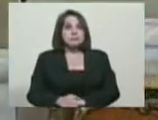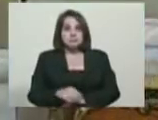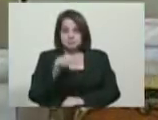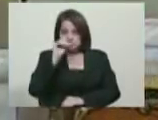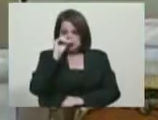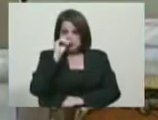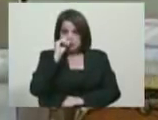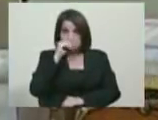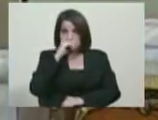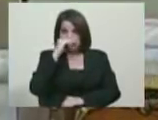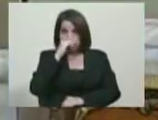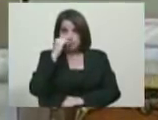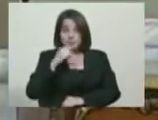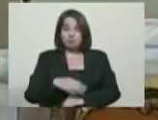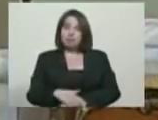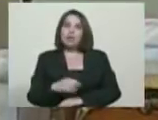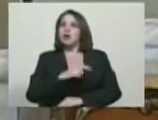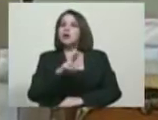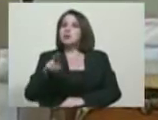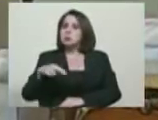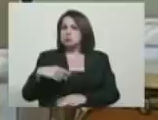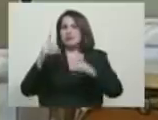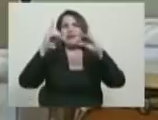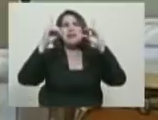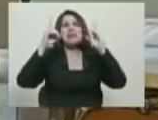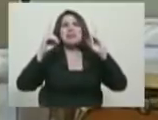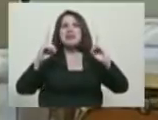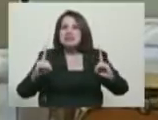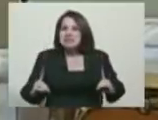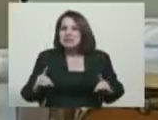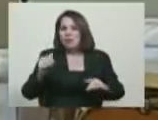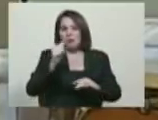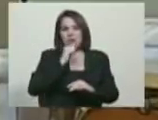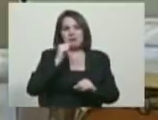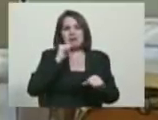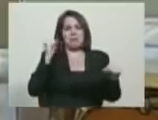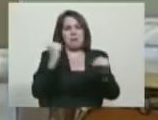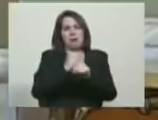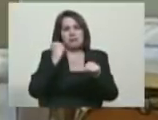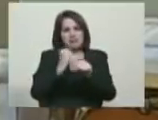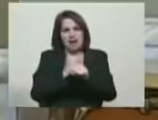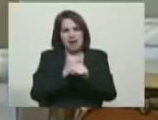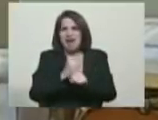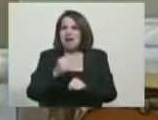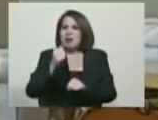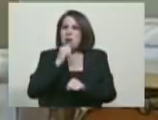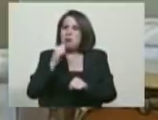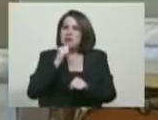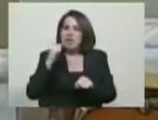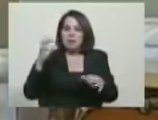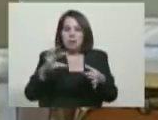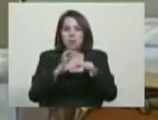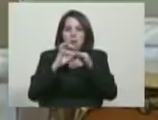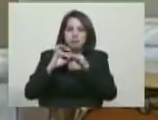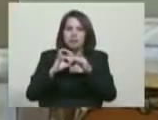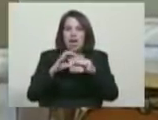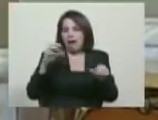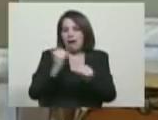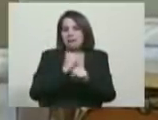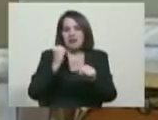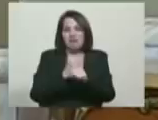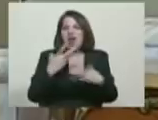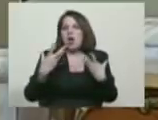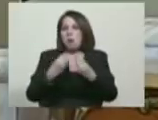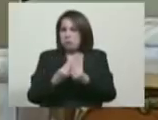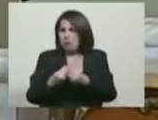Nosotros decidimos con quién vamos a establecer relaciones, con quién vamos a elegir como amigo. No, ¿a quién vamos a pedir